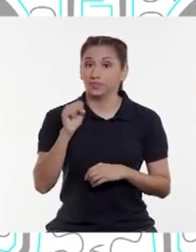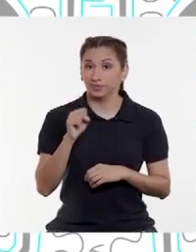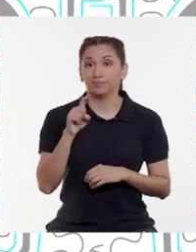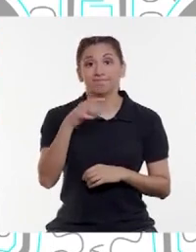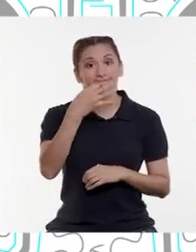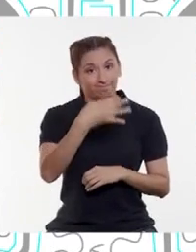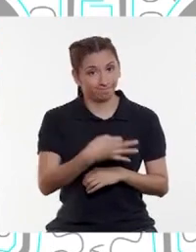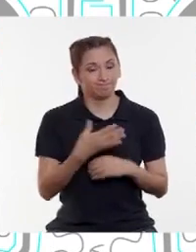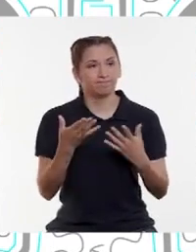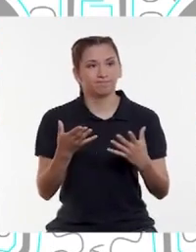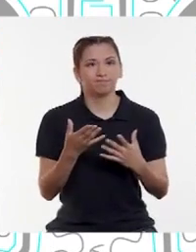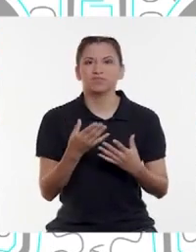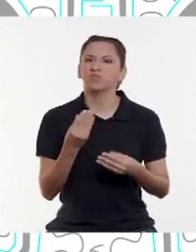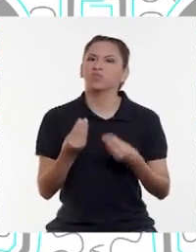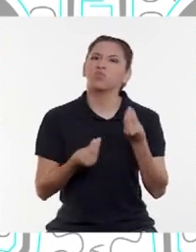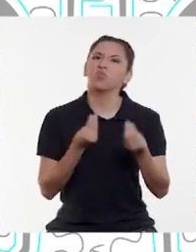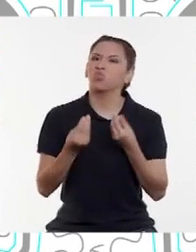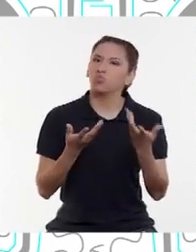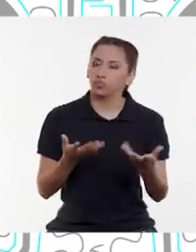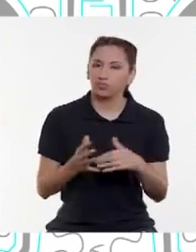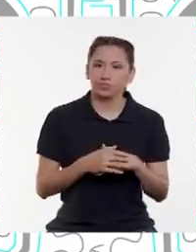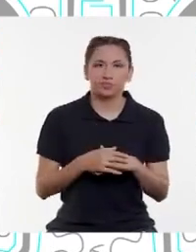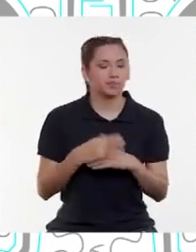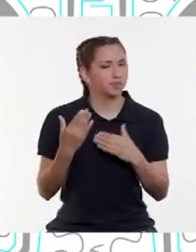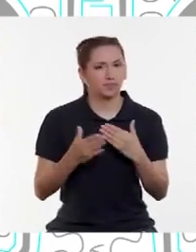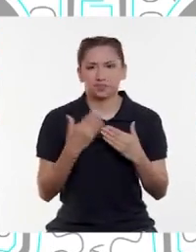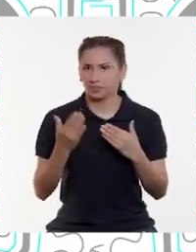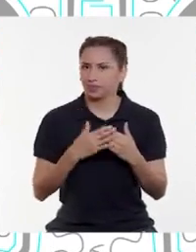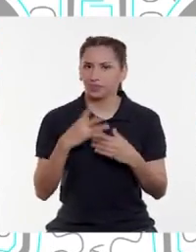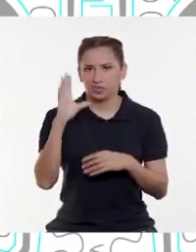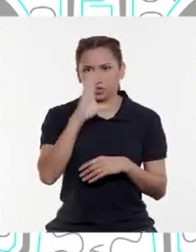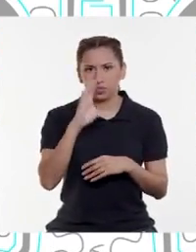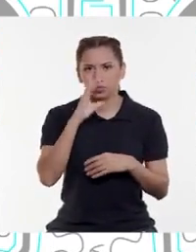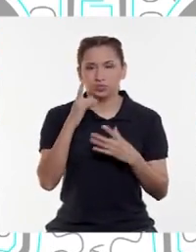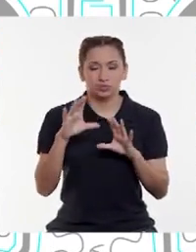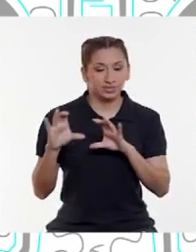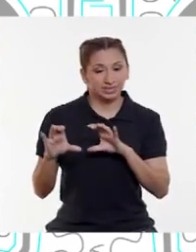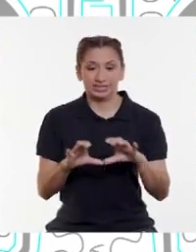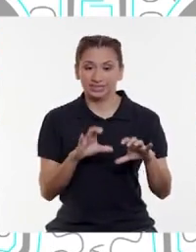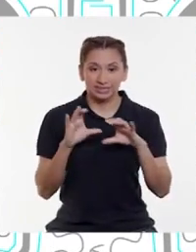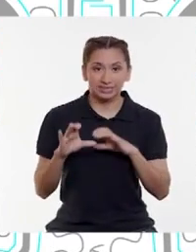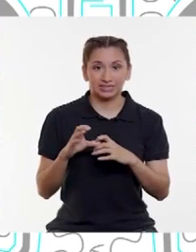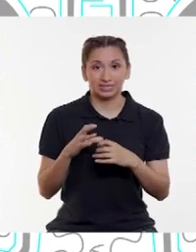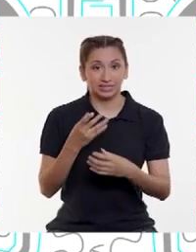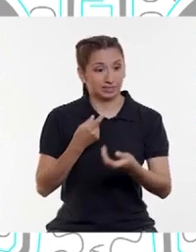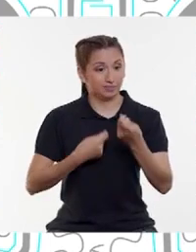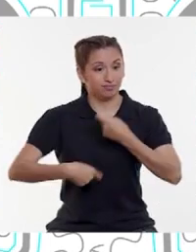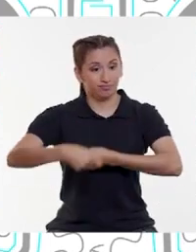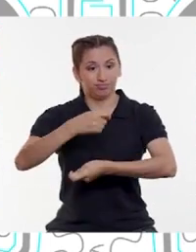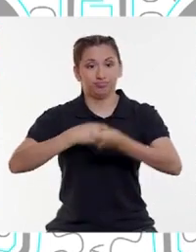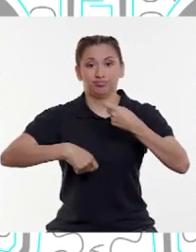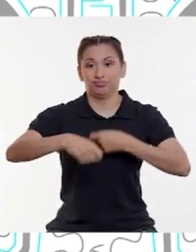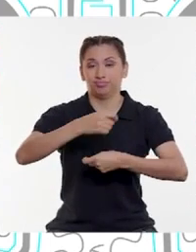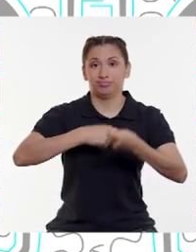Sí, eso es cierto. ¿Y cómo son? Básicamente busca que sus actividades de